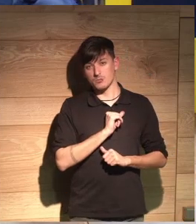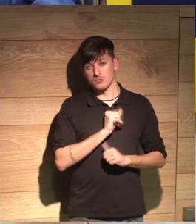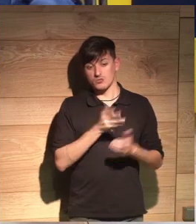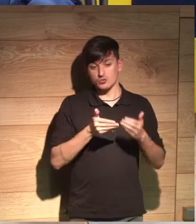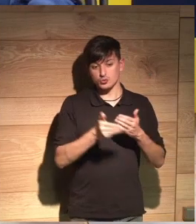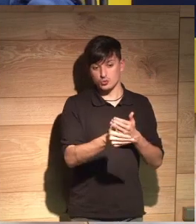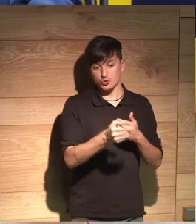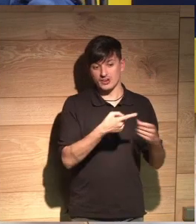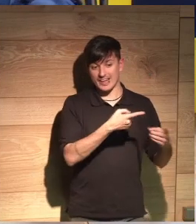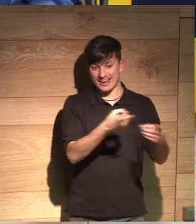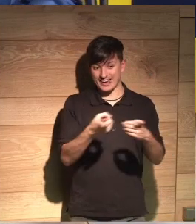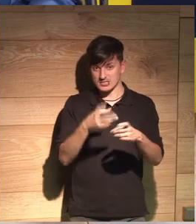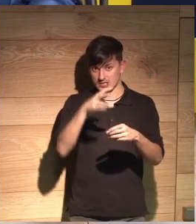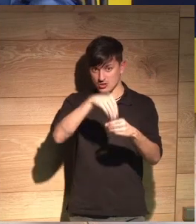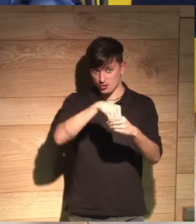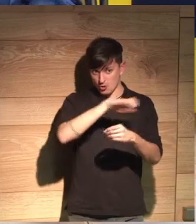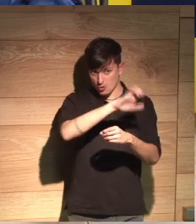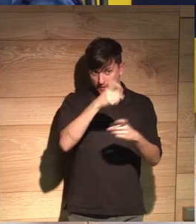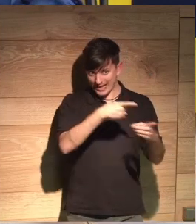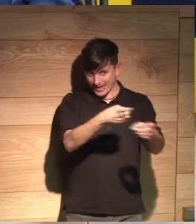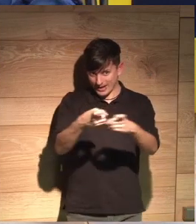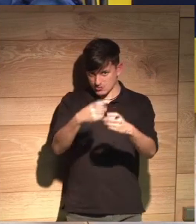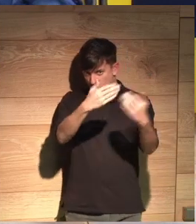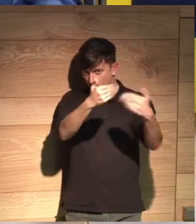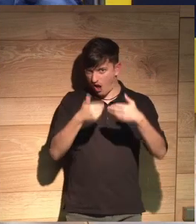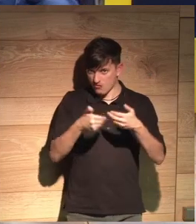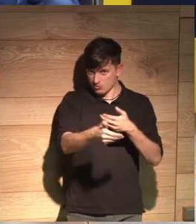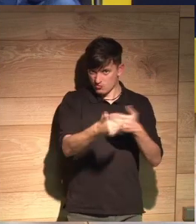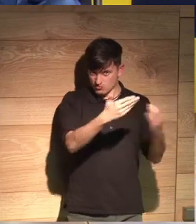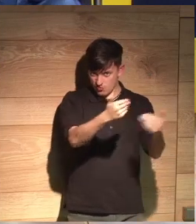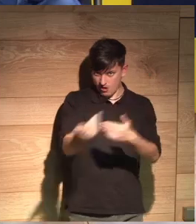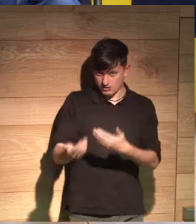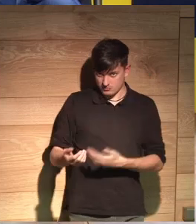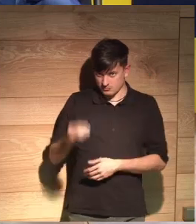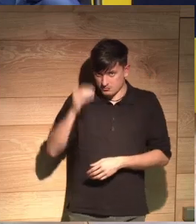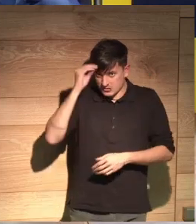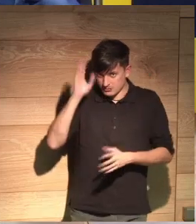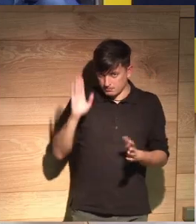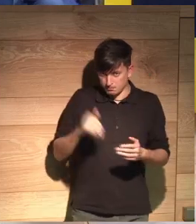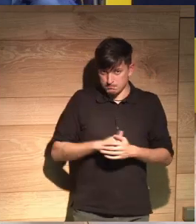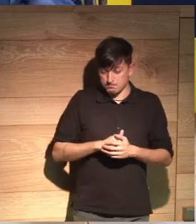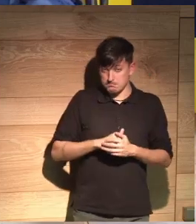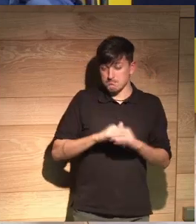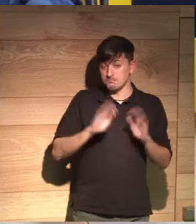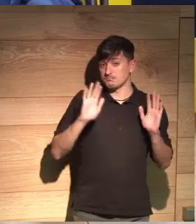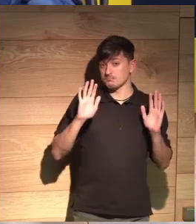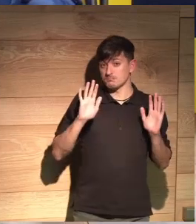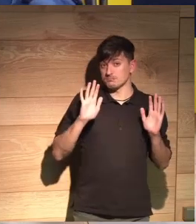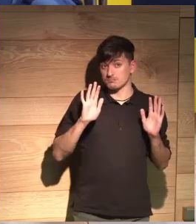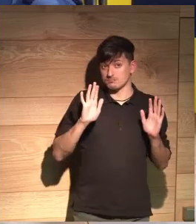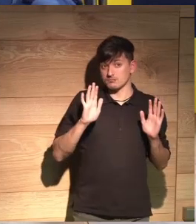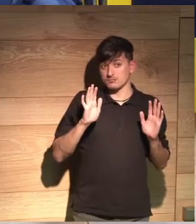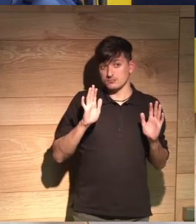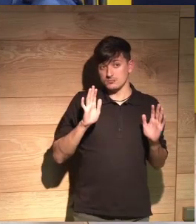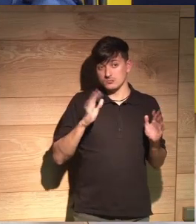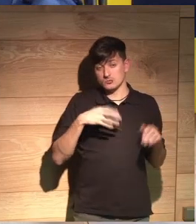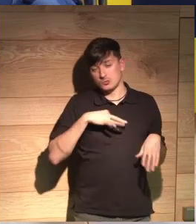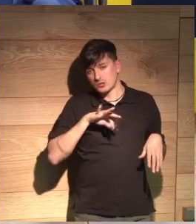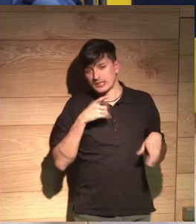en europa yo creo no vamos a tener en los próximos años guerras cómo empezar si no vamos a tener guerras como